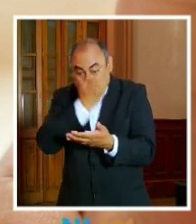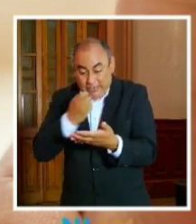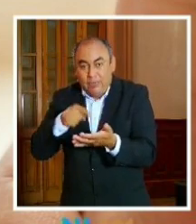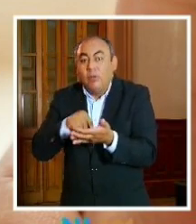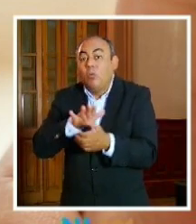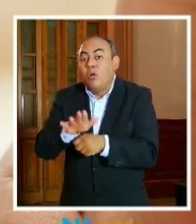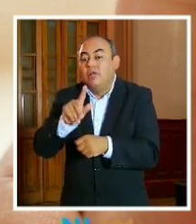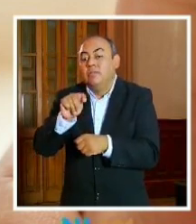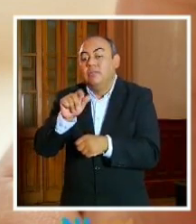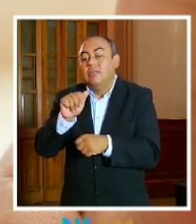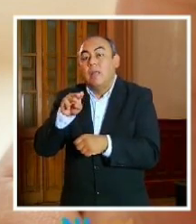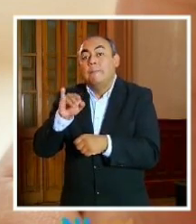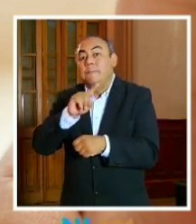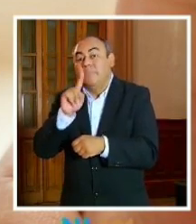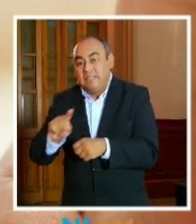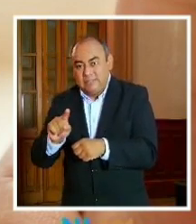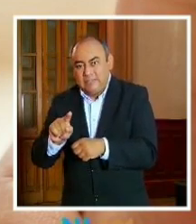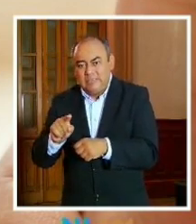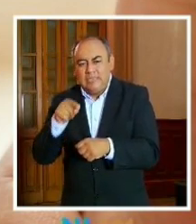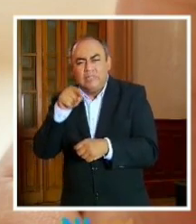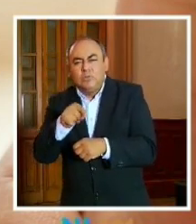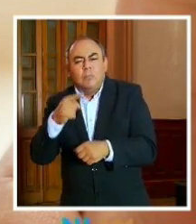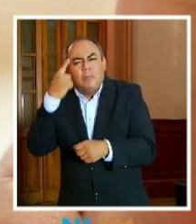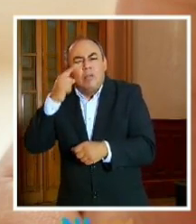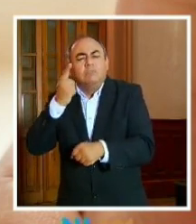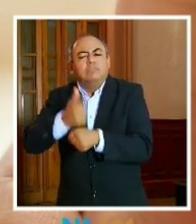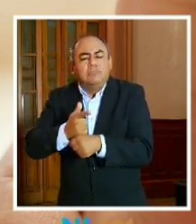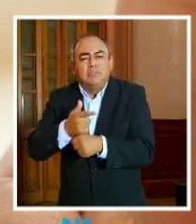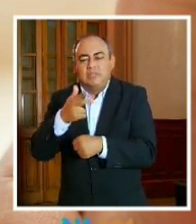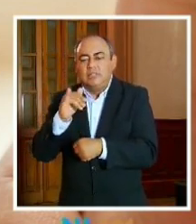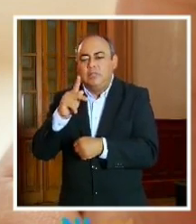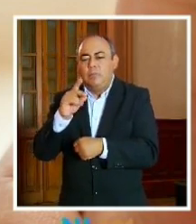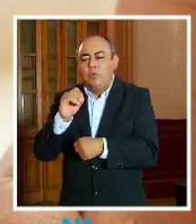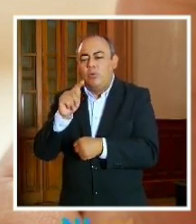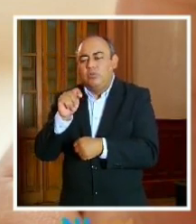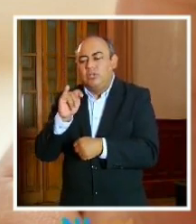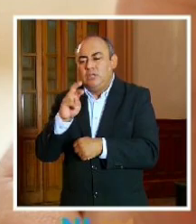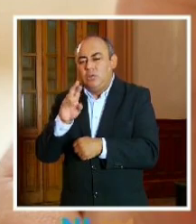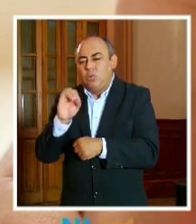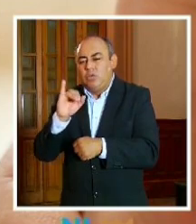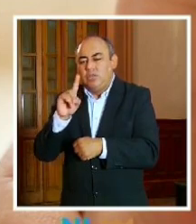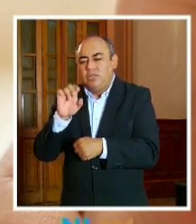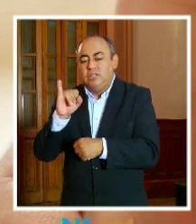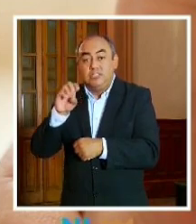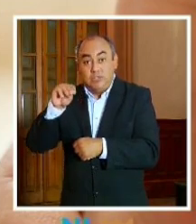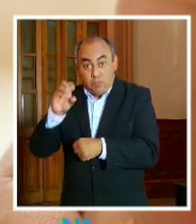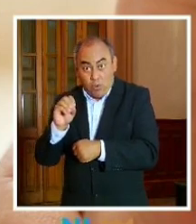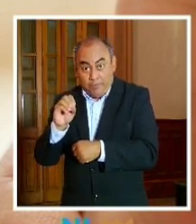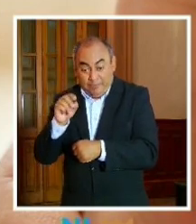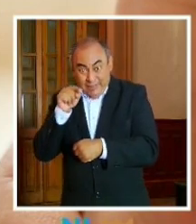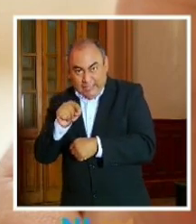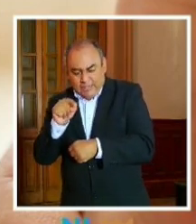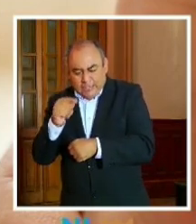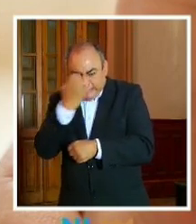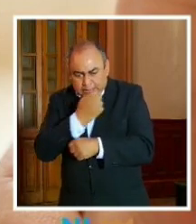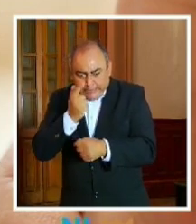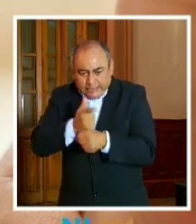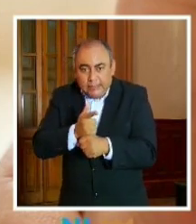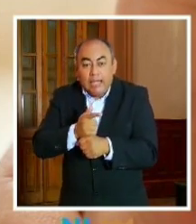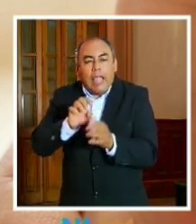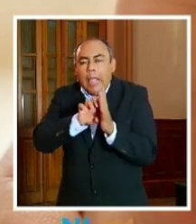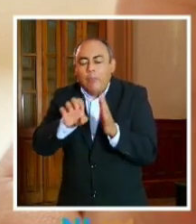un problema que se llama hipotiroidismo congénito, que si no se detecta al nacer, el niño puede crecer